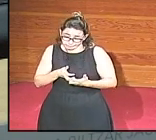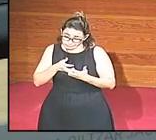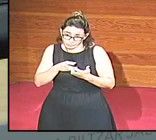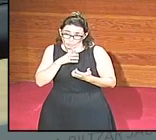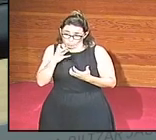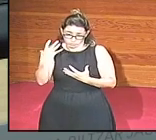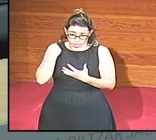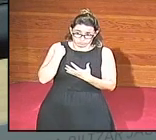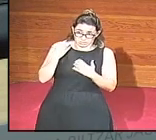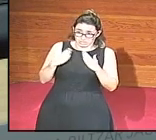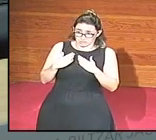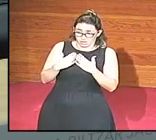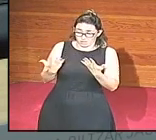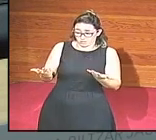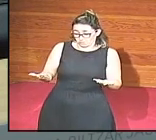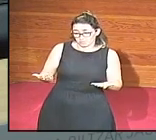casa.